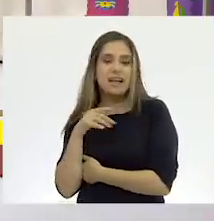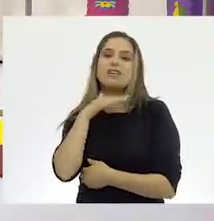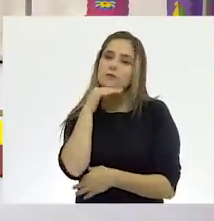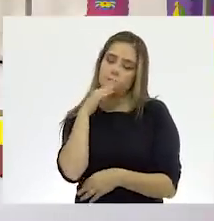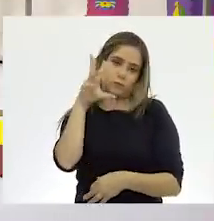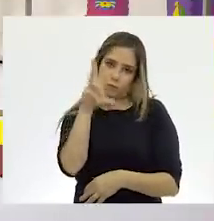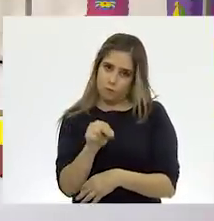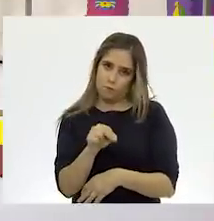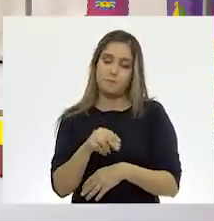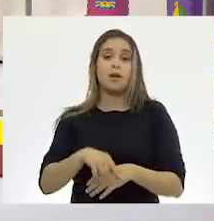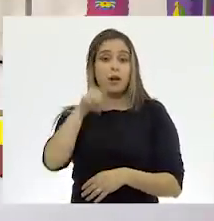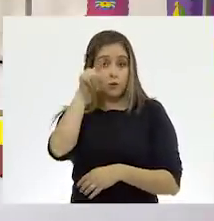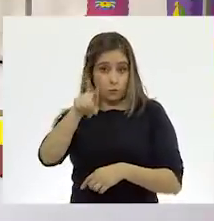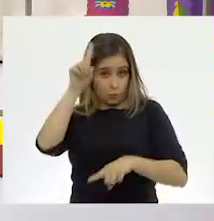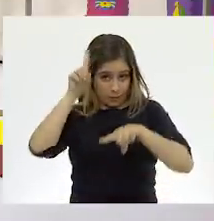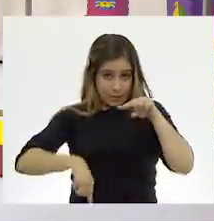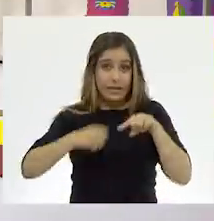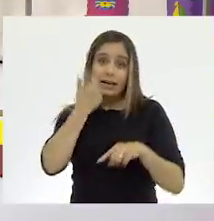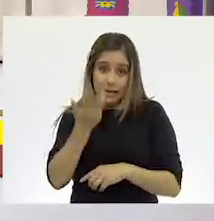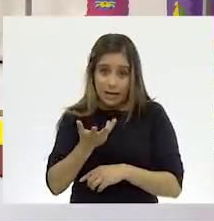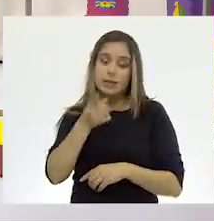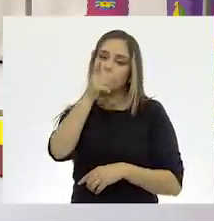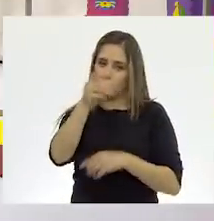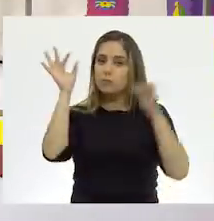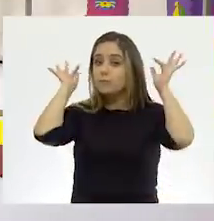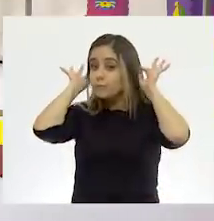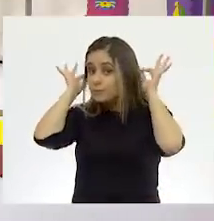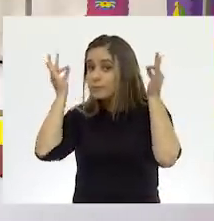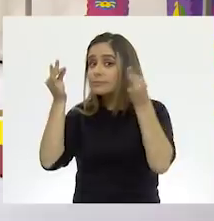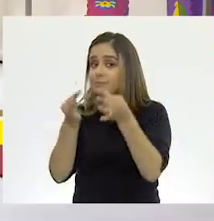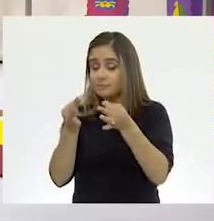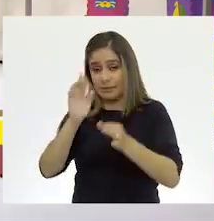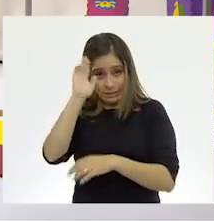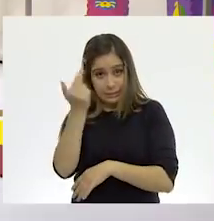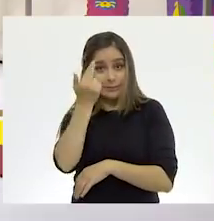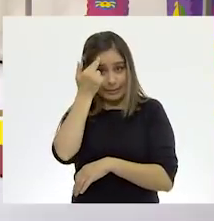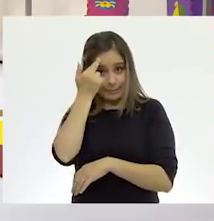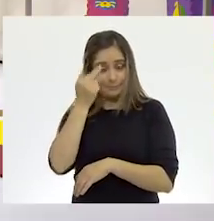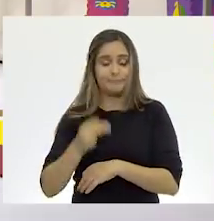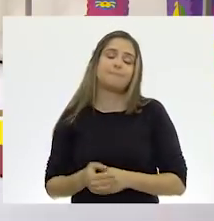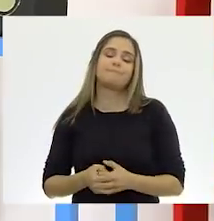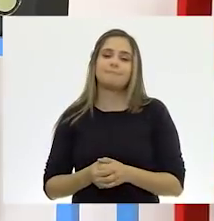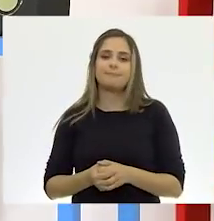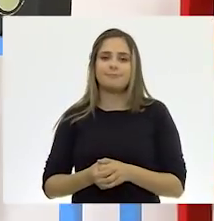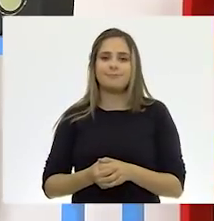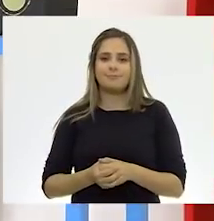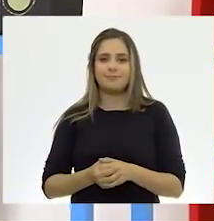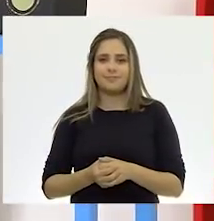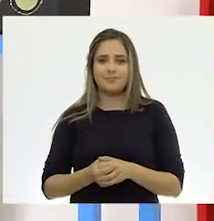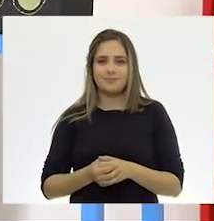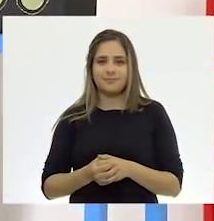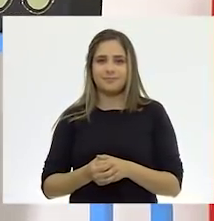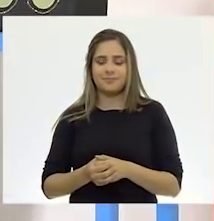ensucie. Si te lo tienes que quitar, tómalo por los resortes, no se te olvide. Ahí está.